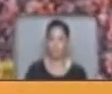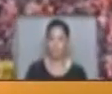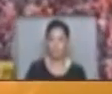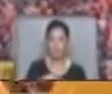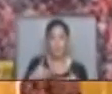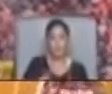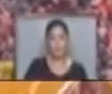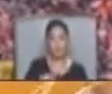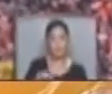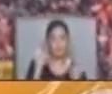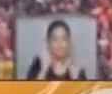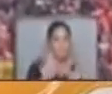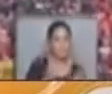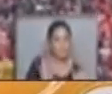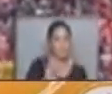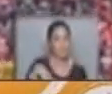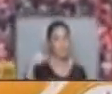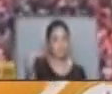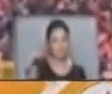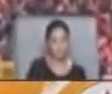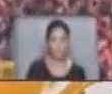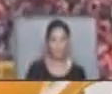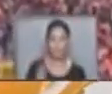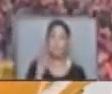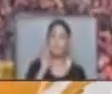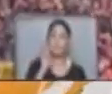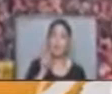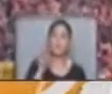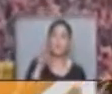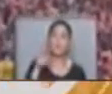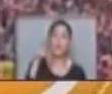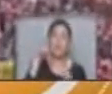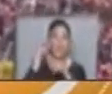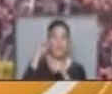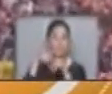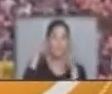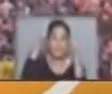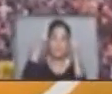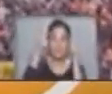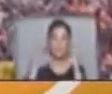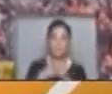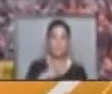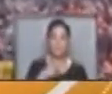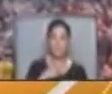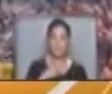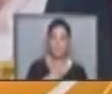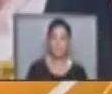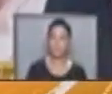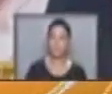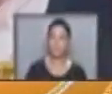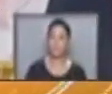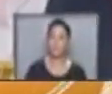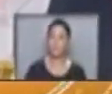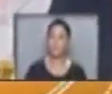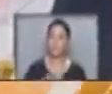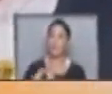que tiene que ver con la historia de cada país. En el caso de España, que actualmente atraviesa una crisis bastante importante, y